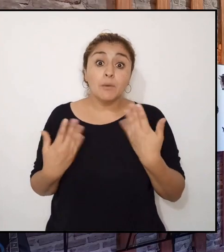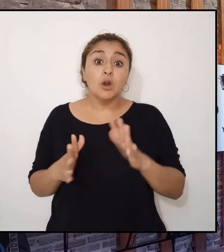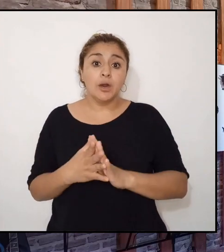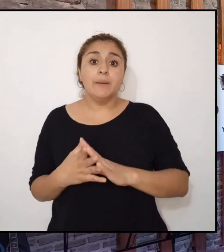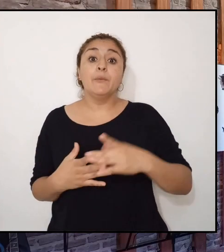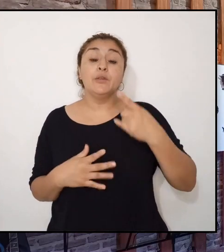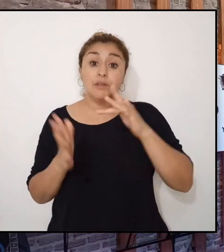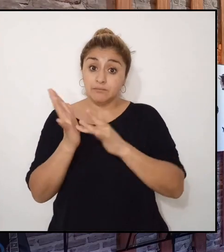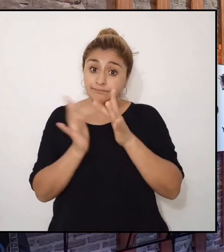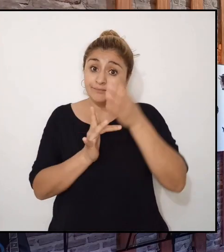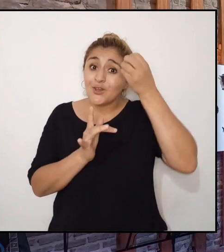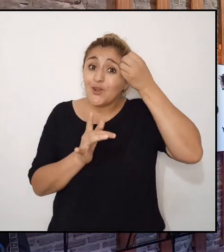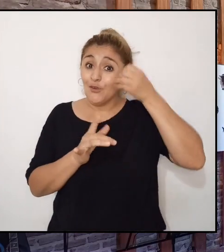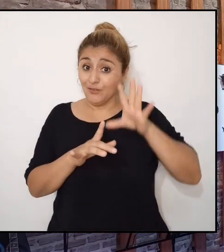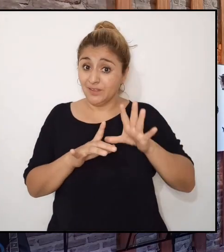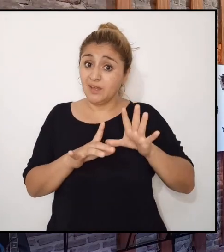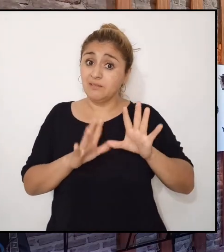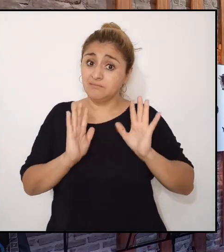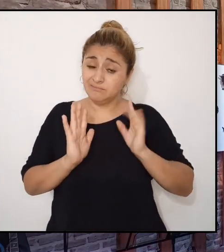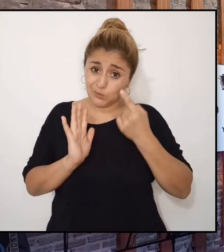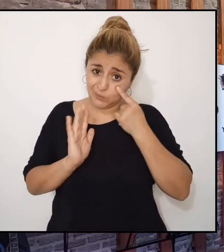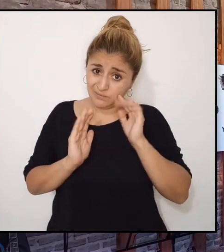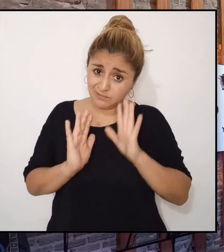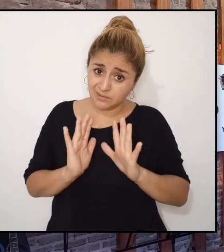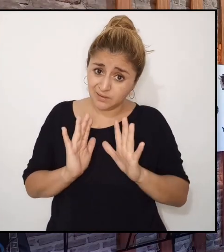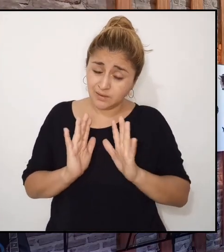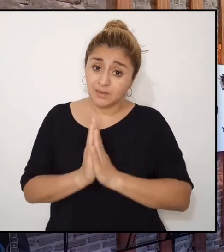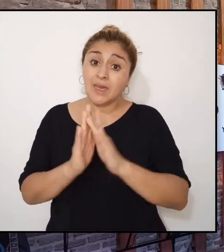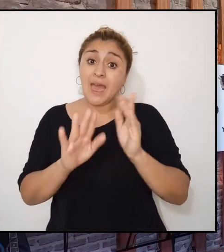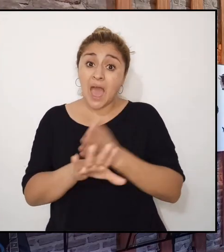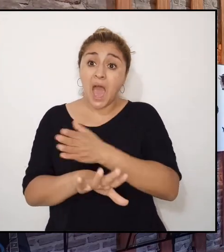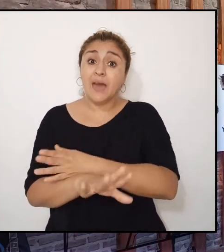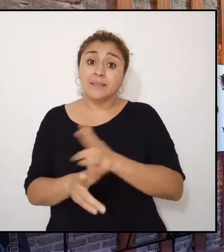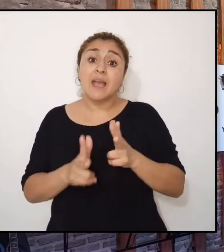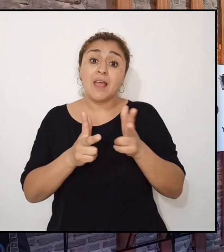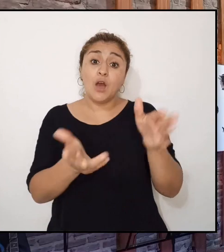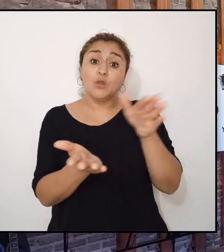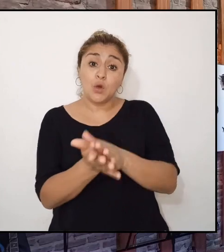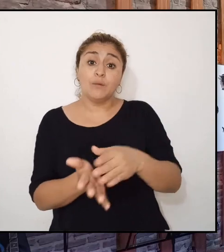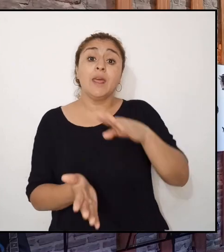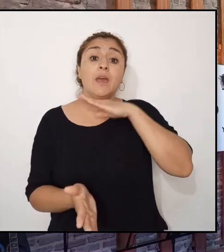al relato, ¿no? A ver, José y María amaban a Dios,